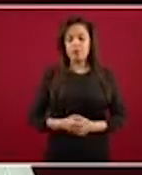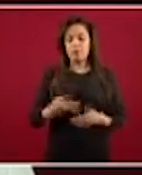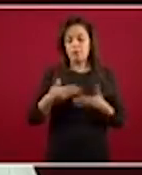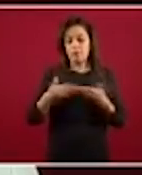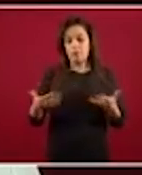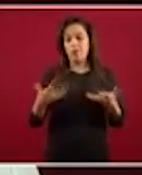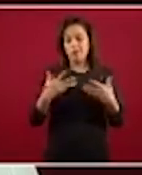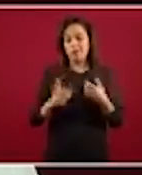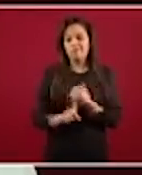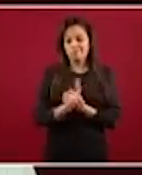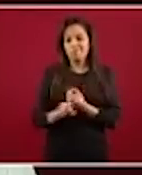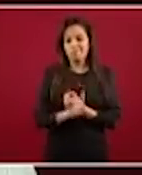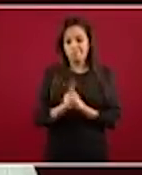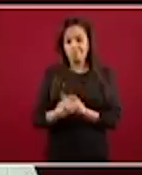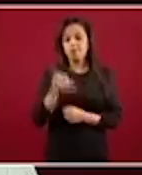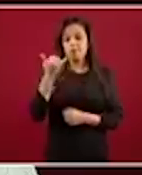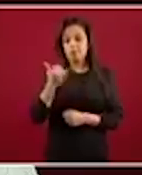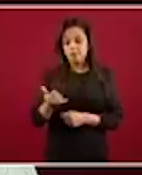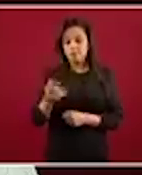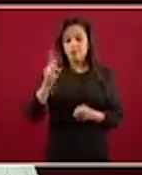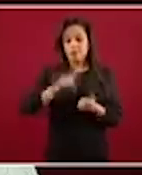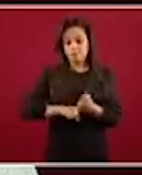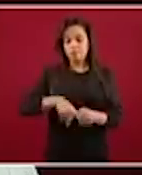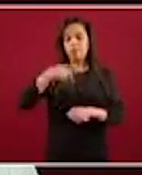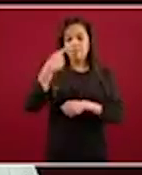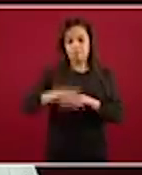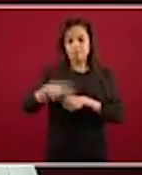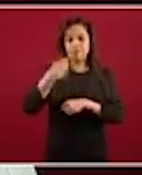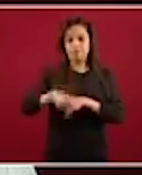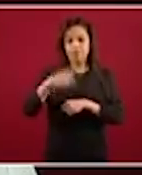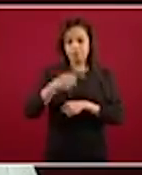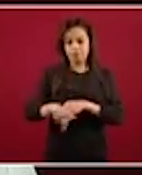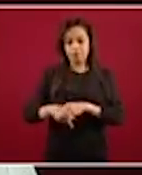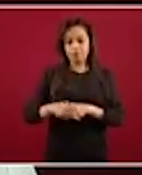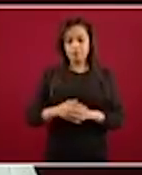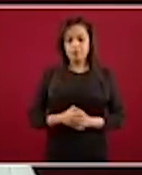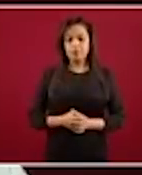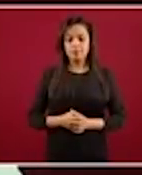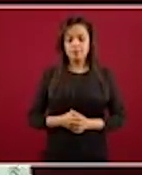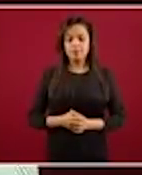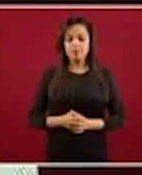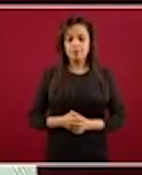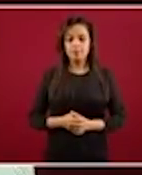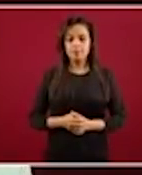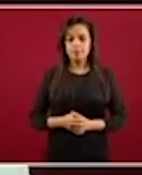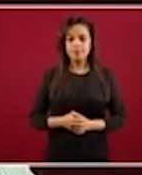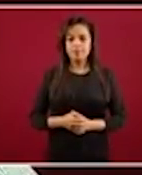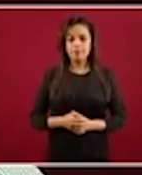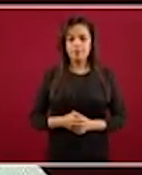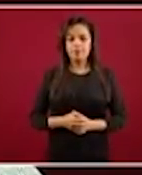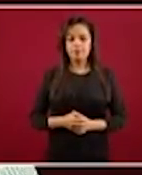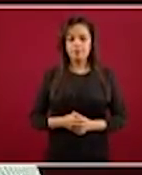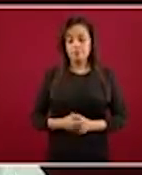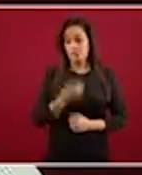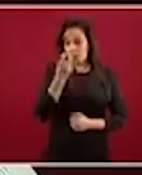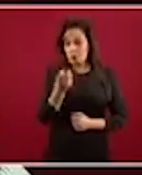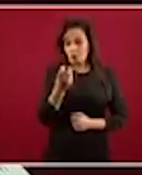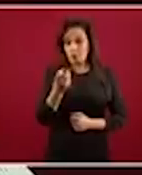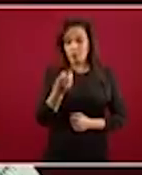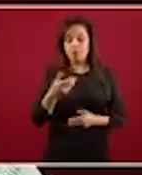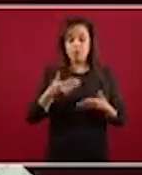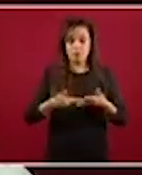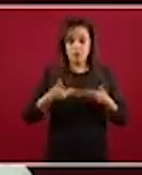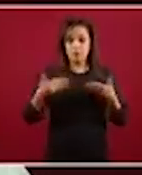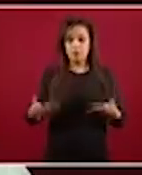vivimos y de los riesgos que implicaría el desaprovecharlo. Por esta razón, en esta